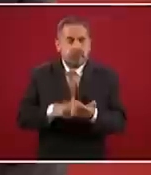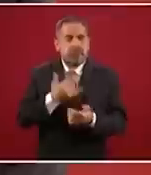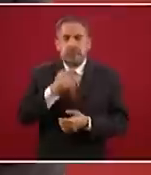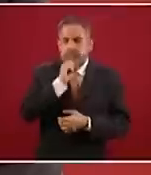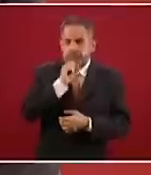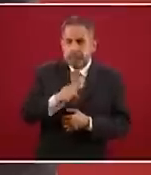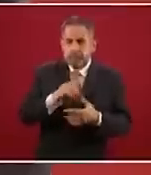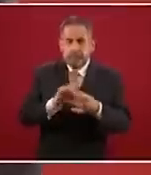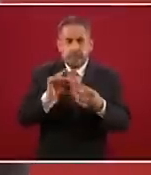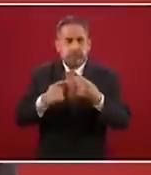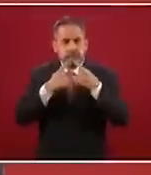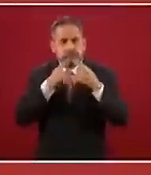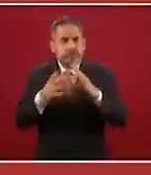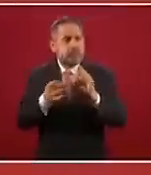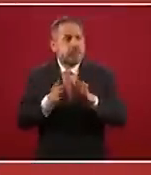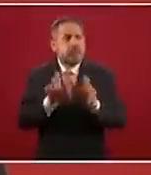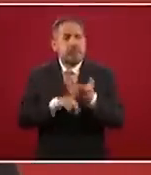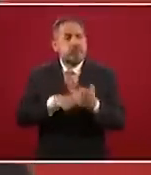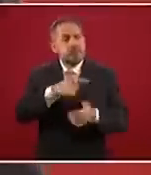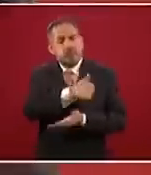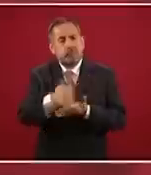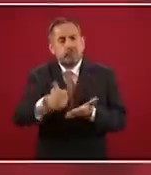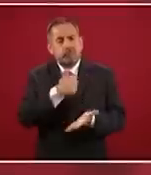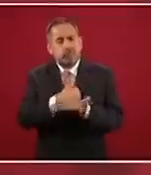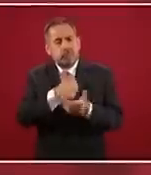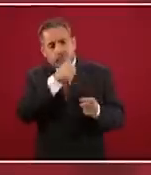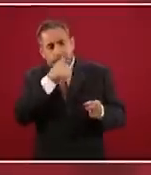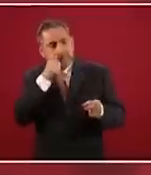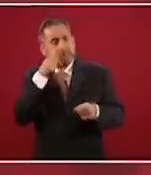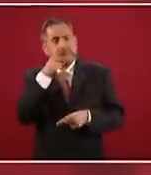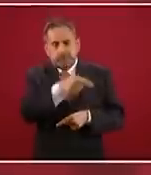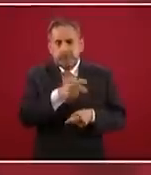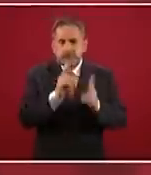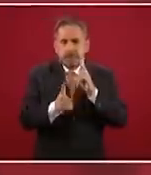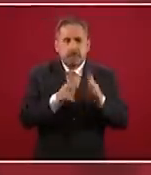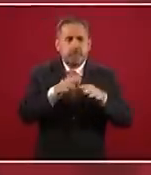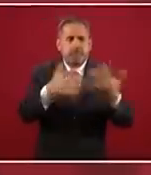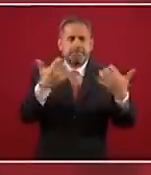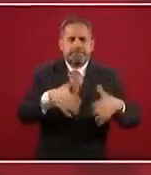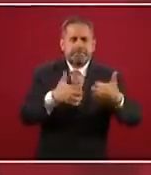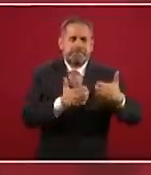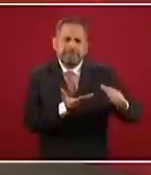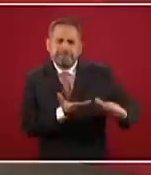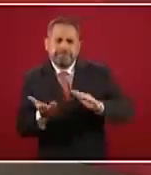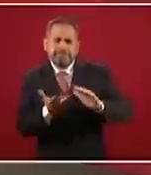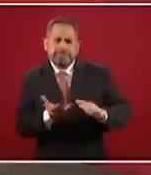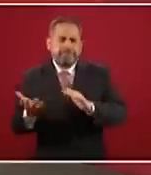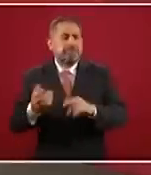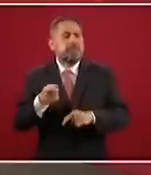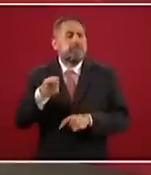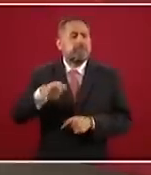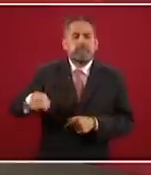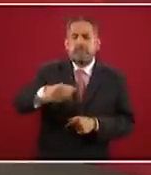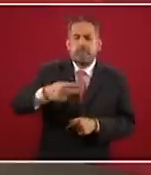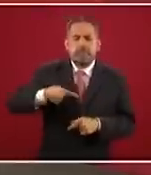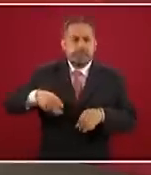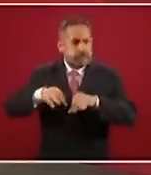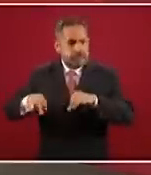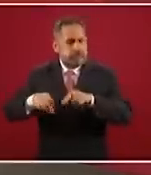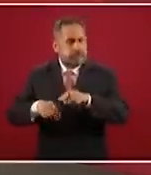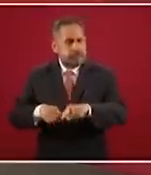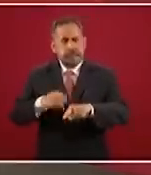ver también en Juárez lo de las maquiladoras, los trabajadores,